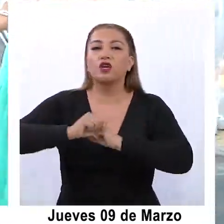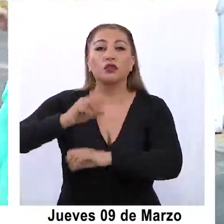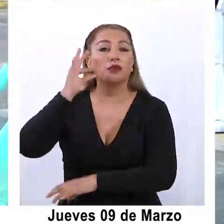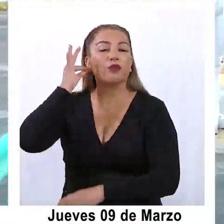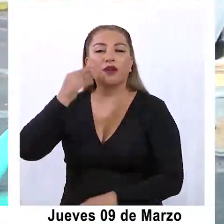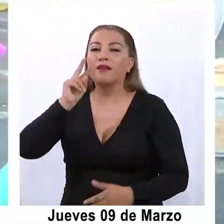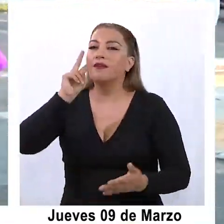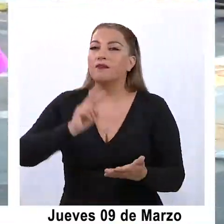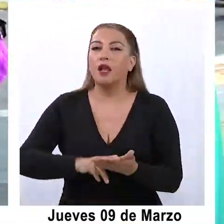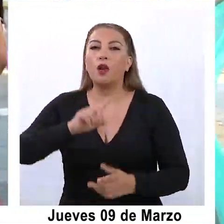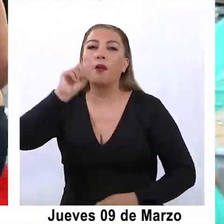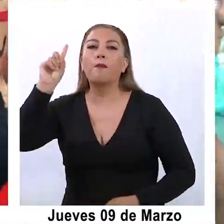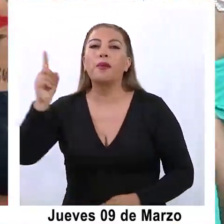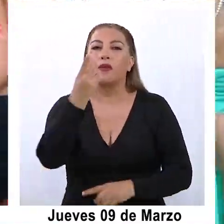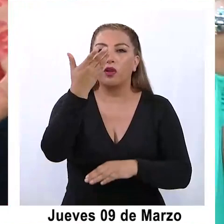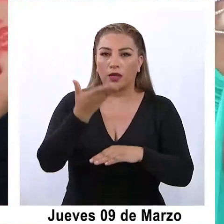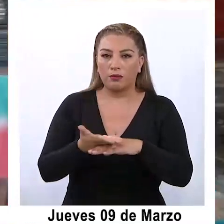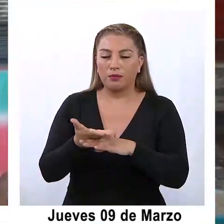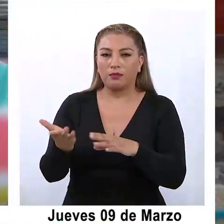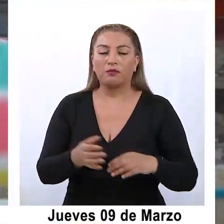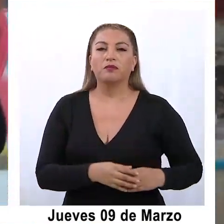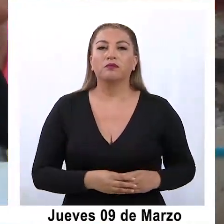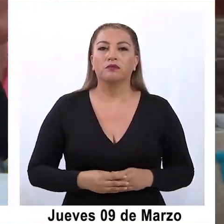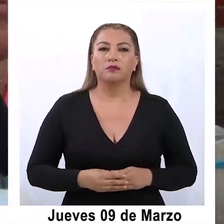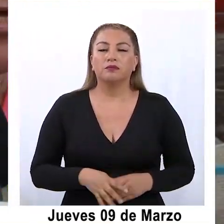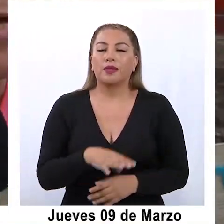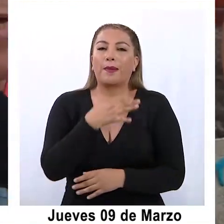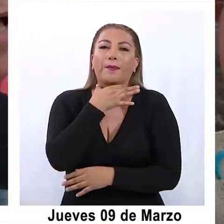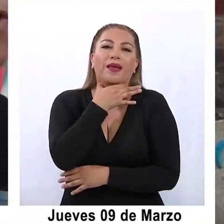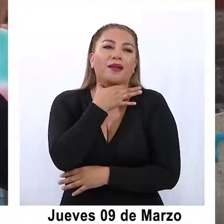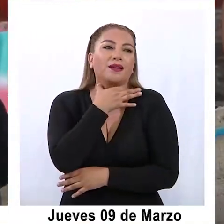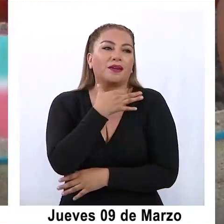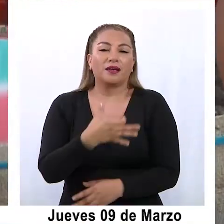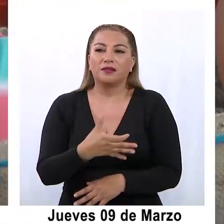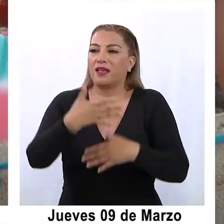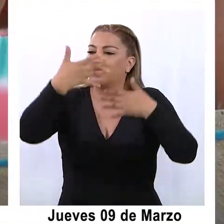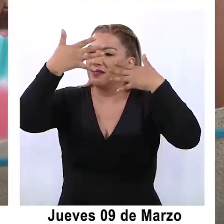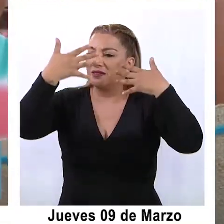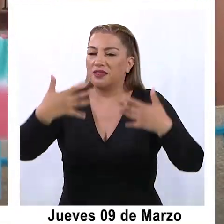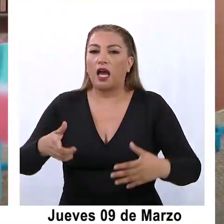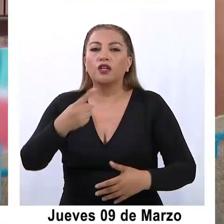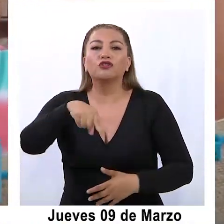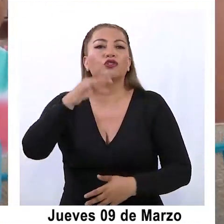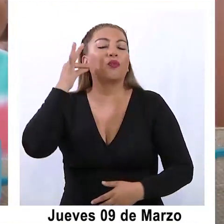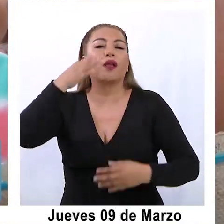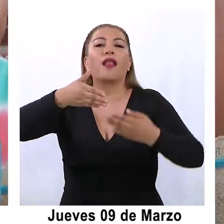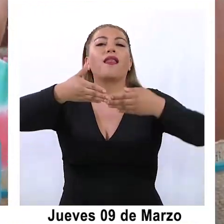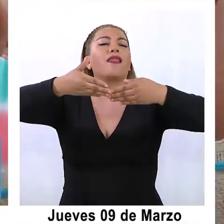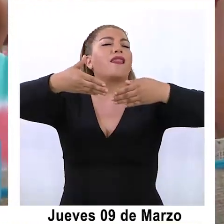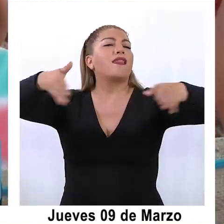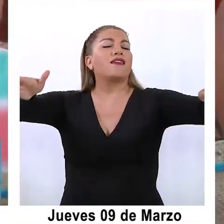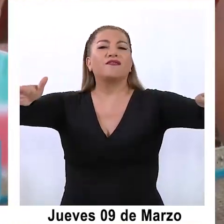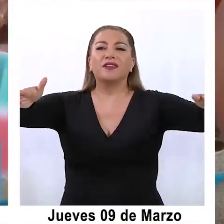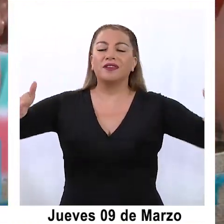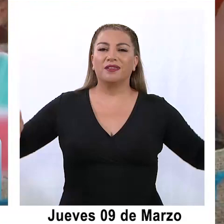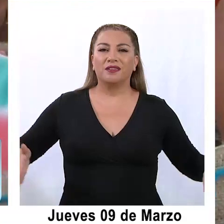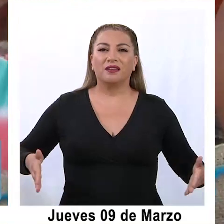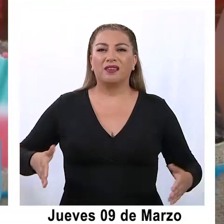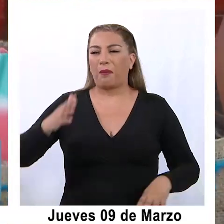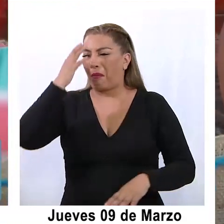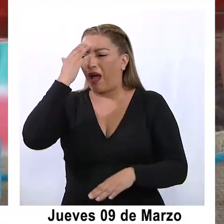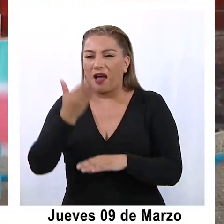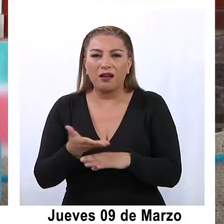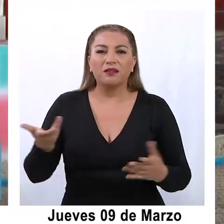duda es una de las principales demandas. Me encanta porque ya es hora de que nos liberemos de tanta cosa, de la